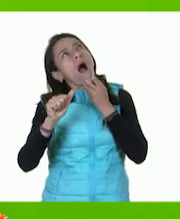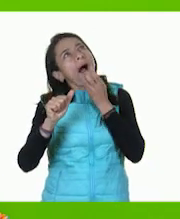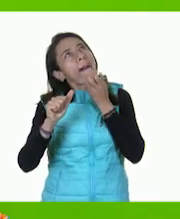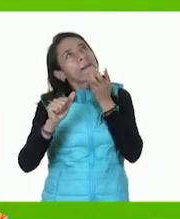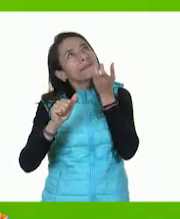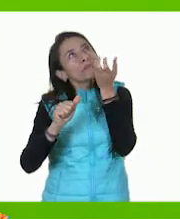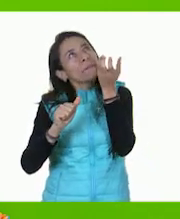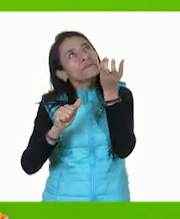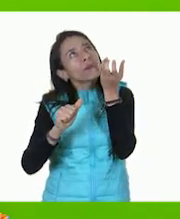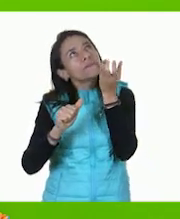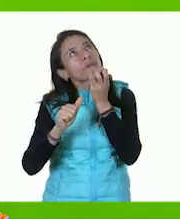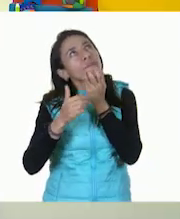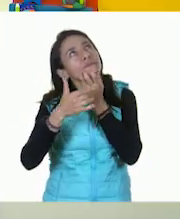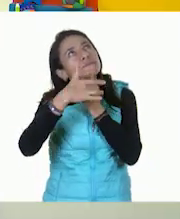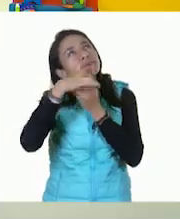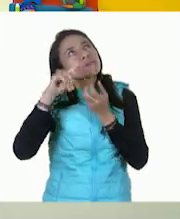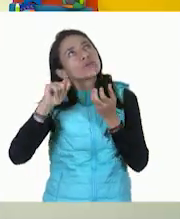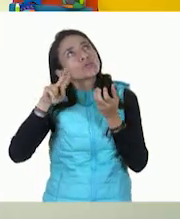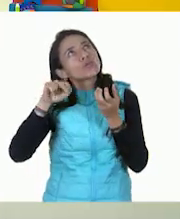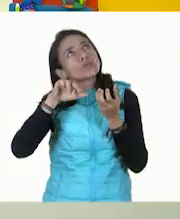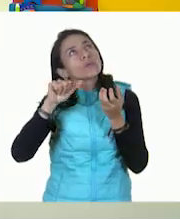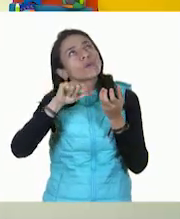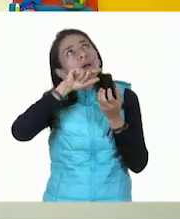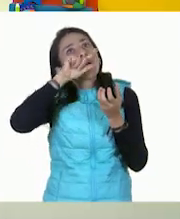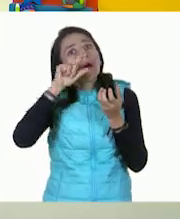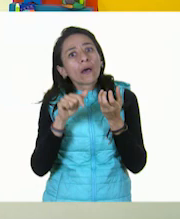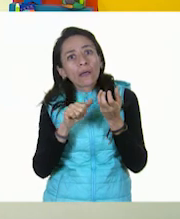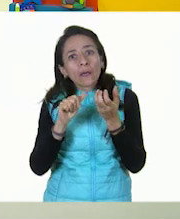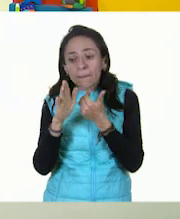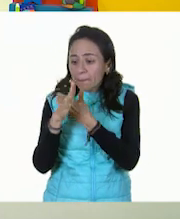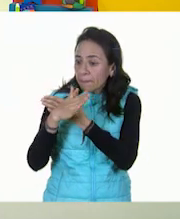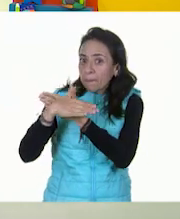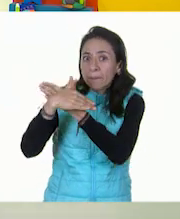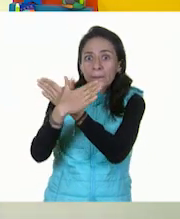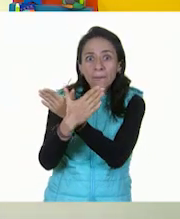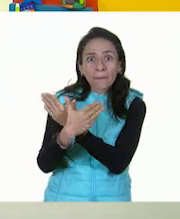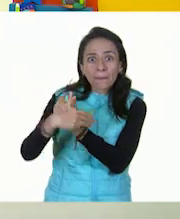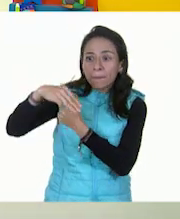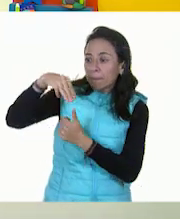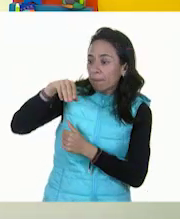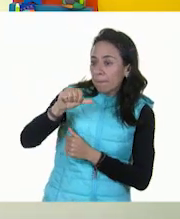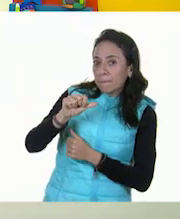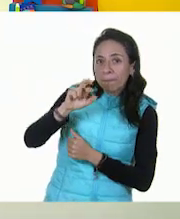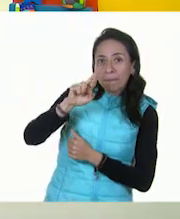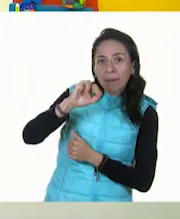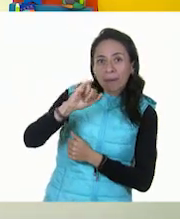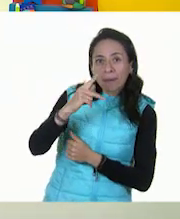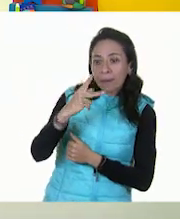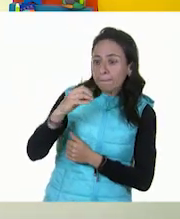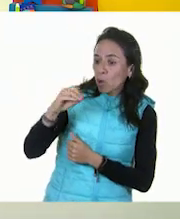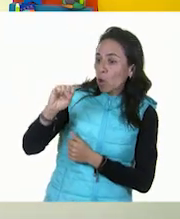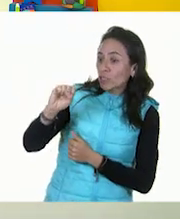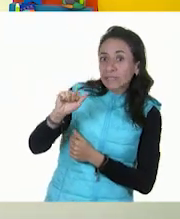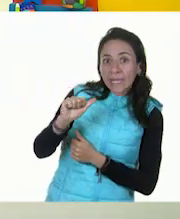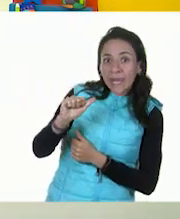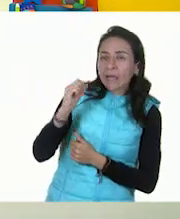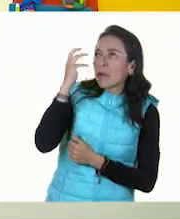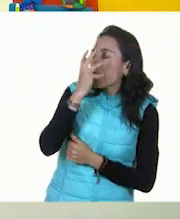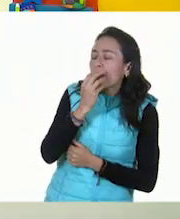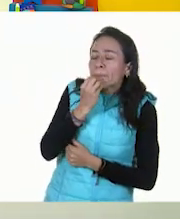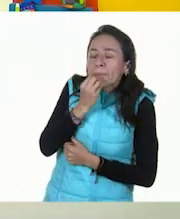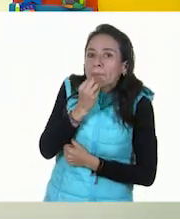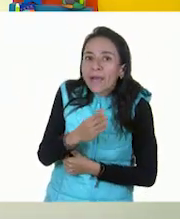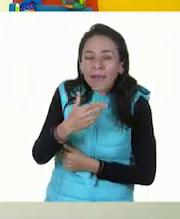muy hermosa. ¡Bravo! ¡Perfecto! Ahora ¿qué te parece si jugamos otra